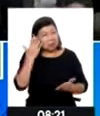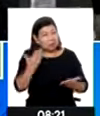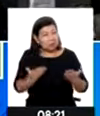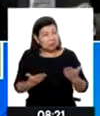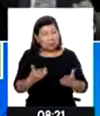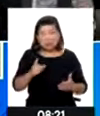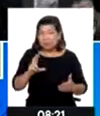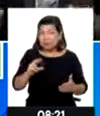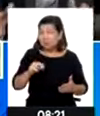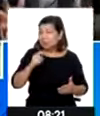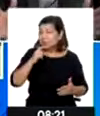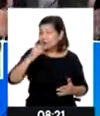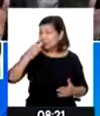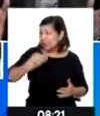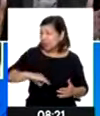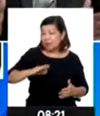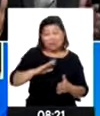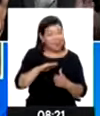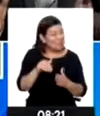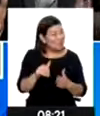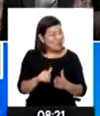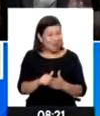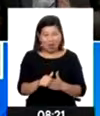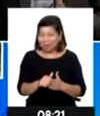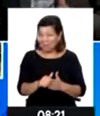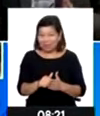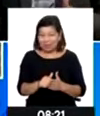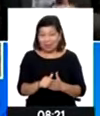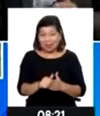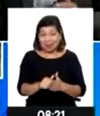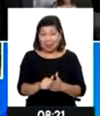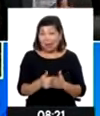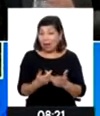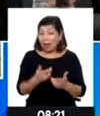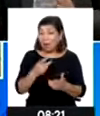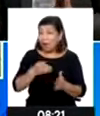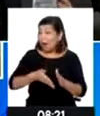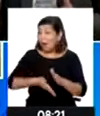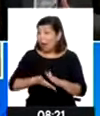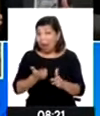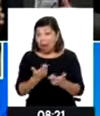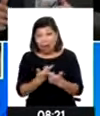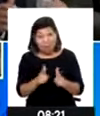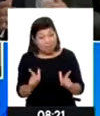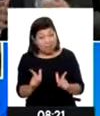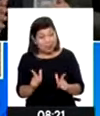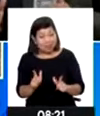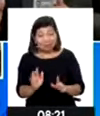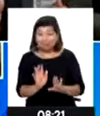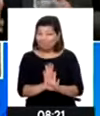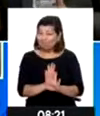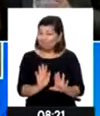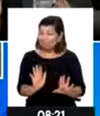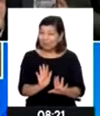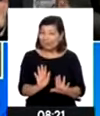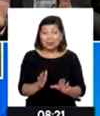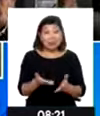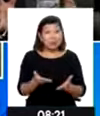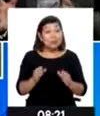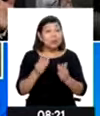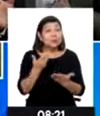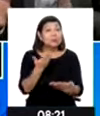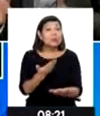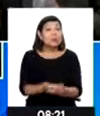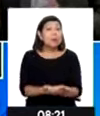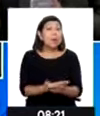no necesariamente todos deberían estar privados de libertad. Próximamente el Ministerio de Justicia va a hacer una